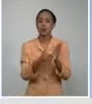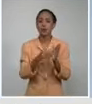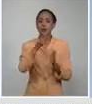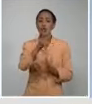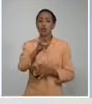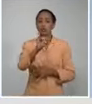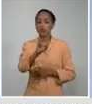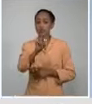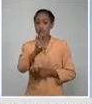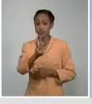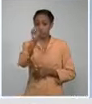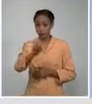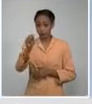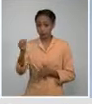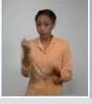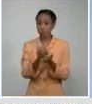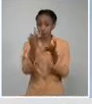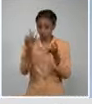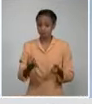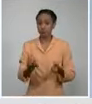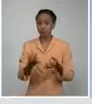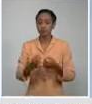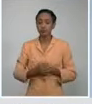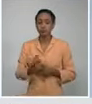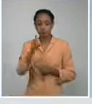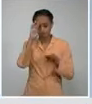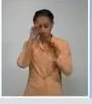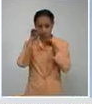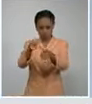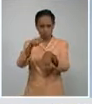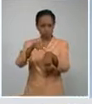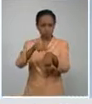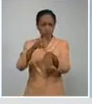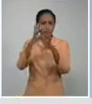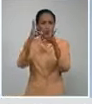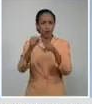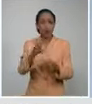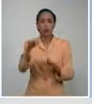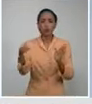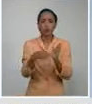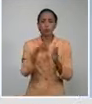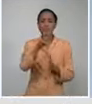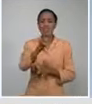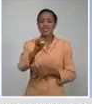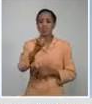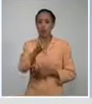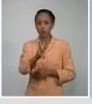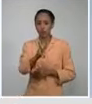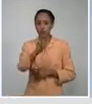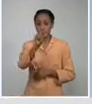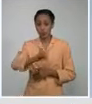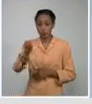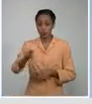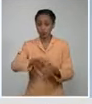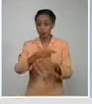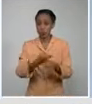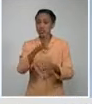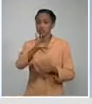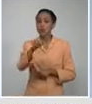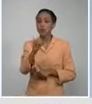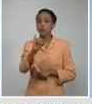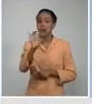75.263 casos confirmados, se mantiene ingresado 4.302, es el